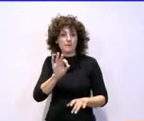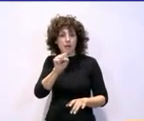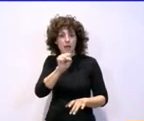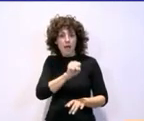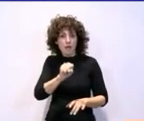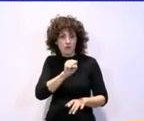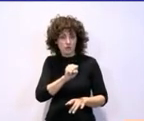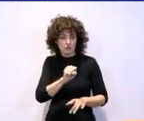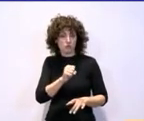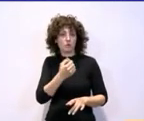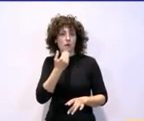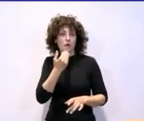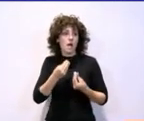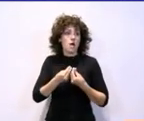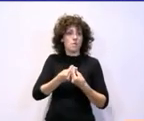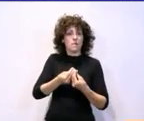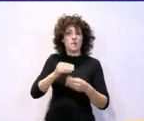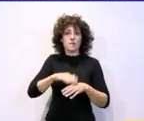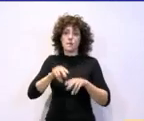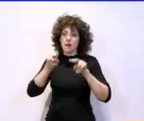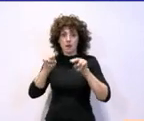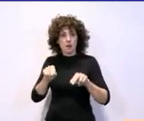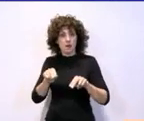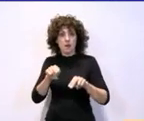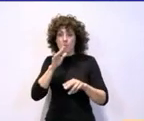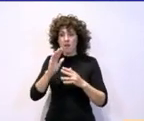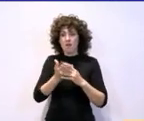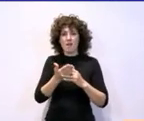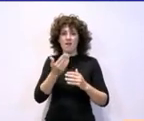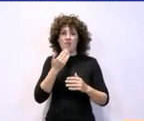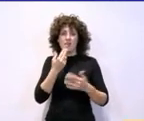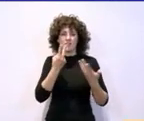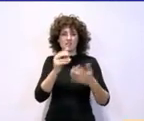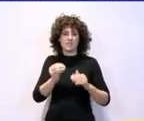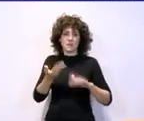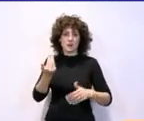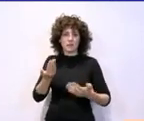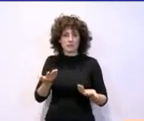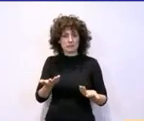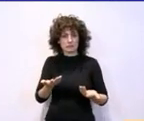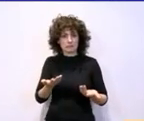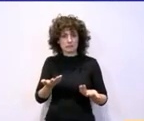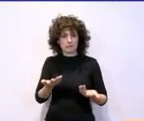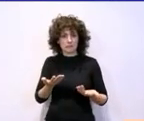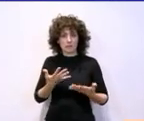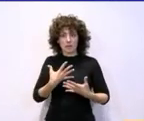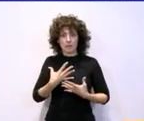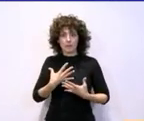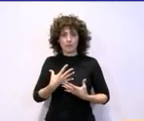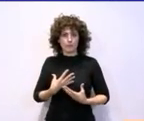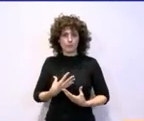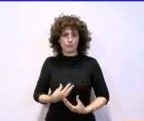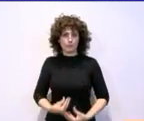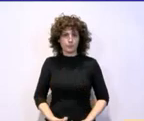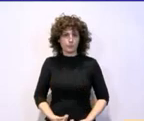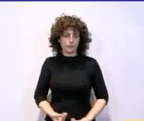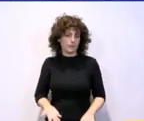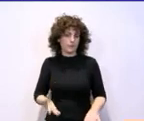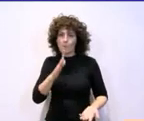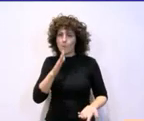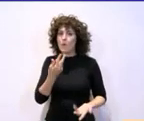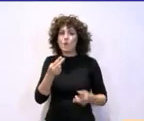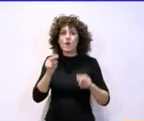es acompañada para ingresar en una residencia donde la media de edad supera los 70 años, pues se le cae el alma a los pies. Porque